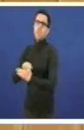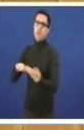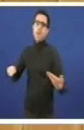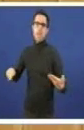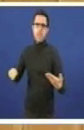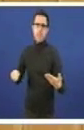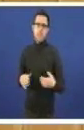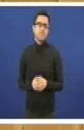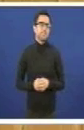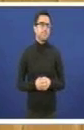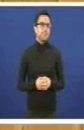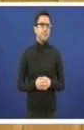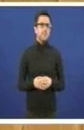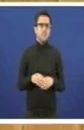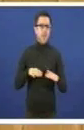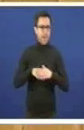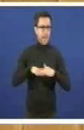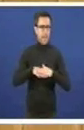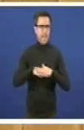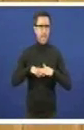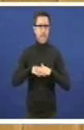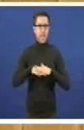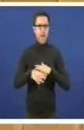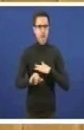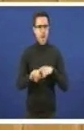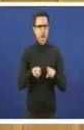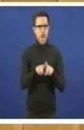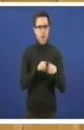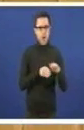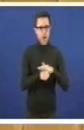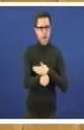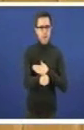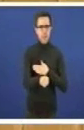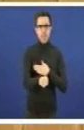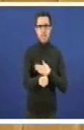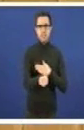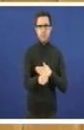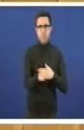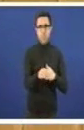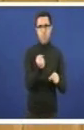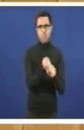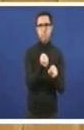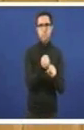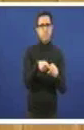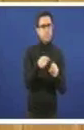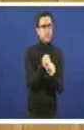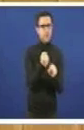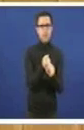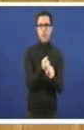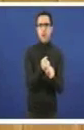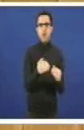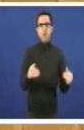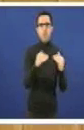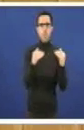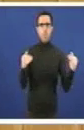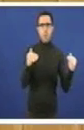Unha rede na que había igualdade de oportunidades no acceso aos postos de traballo igualdade de trato tamén para